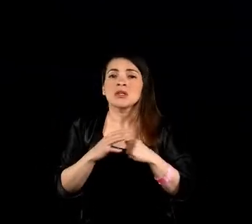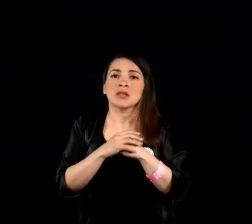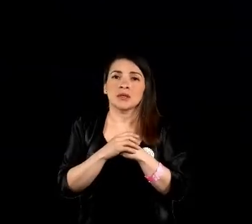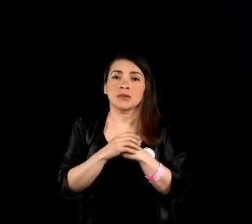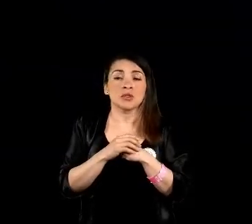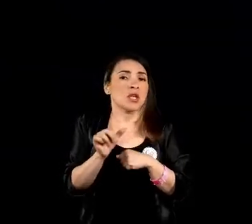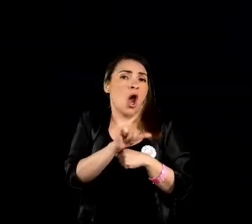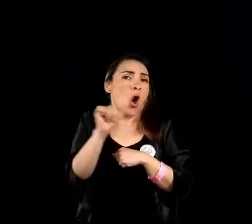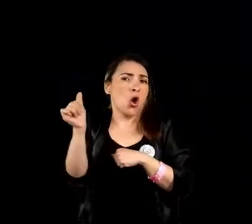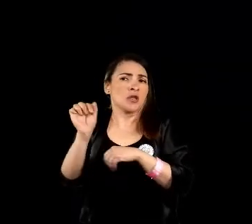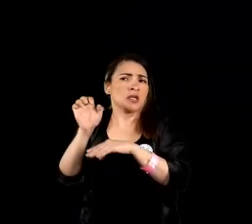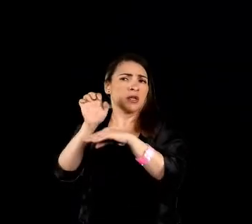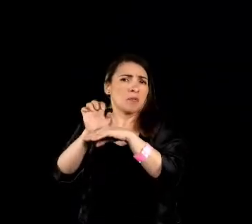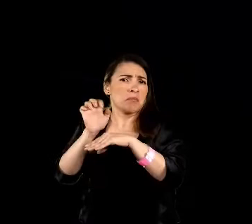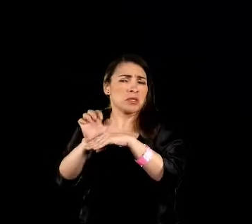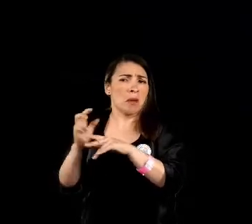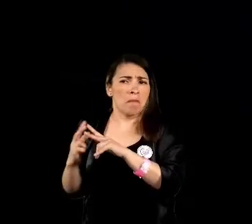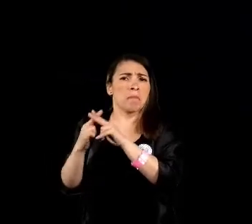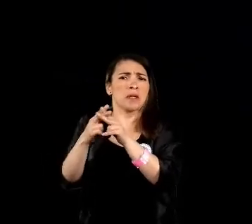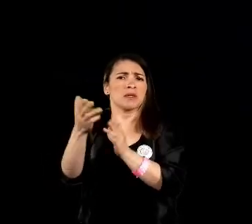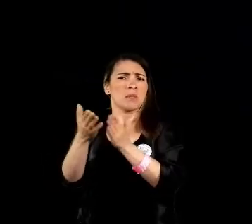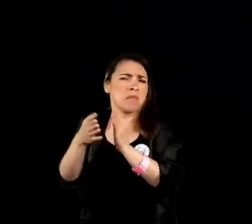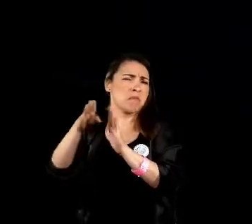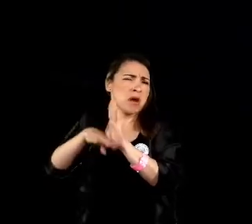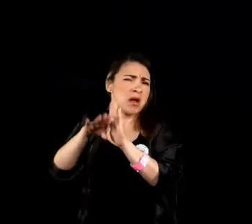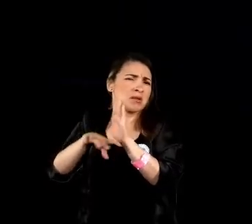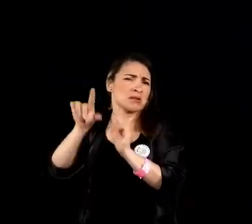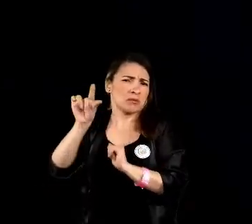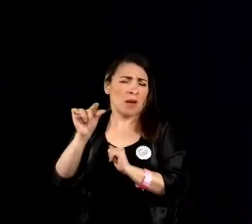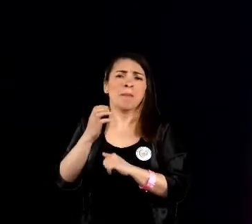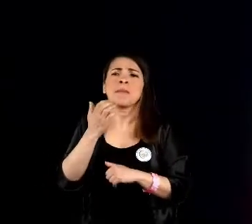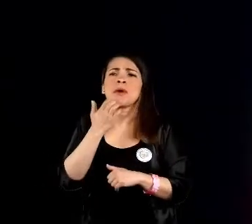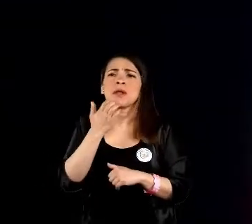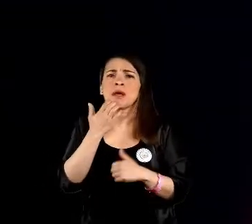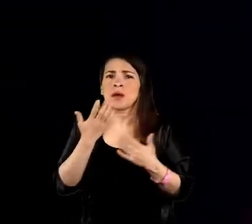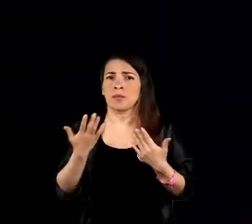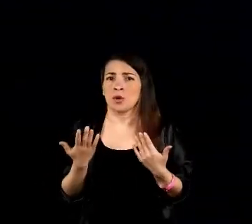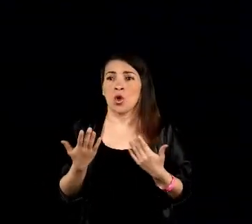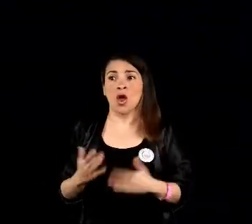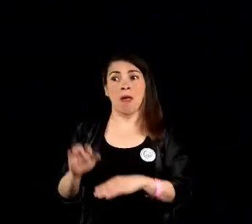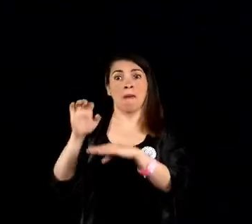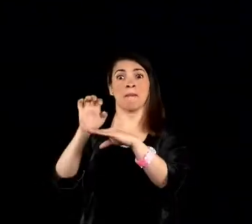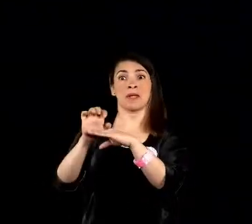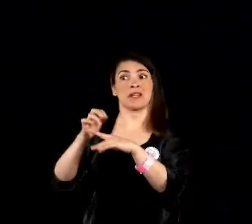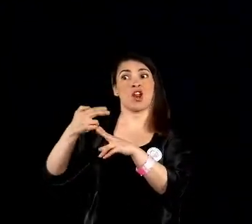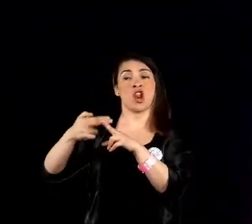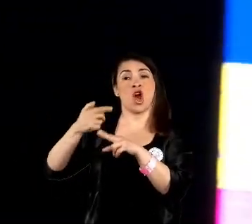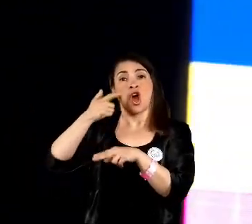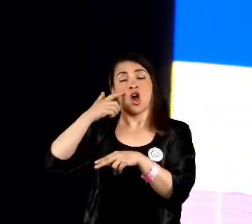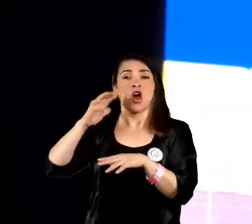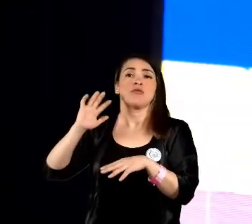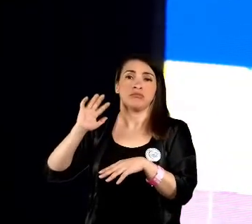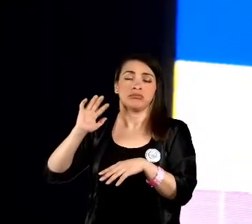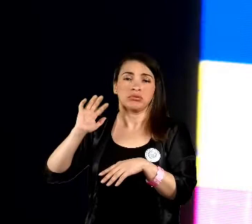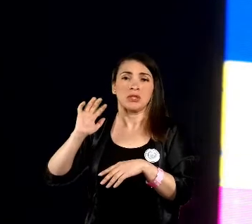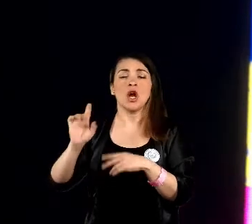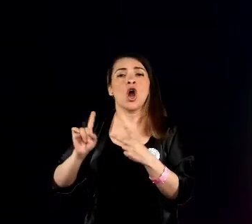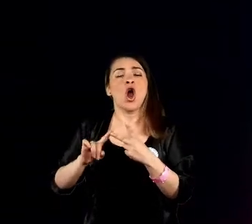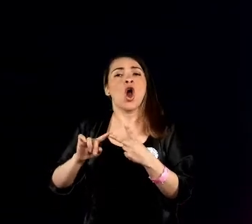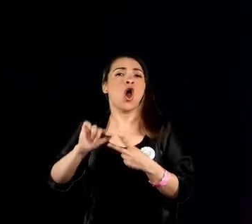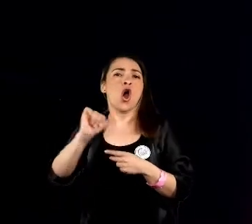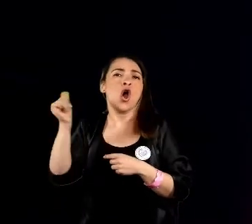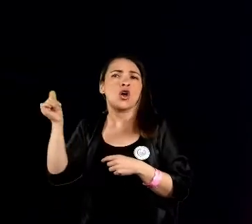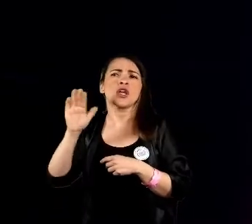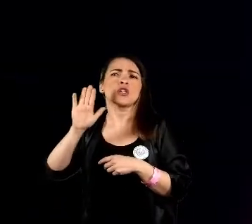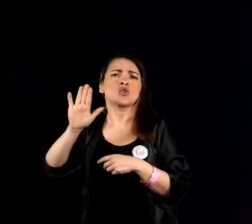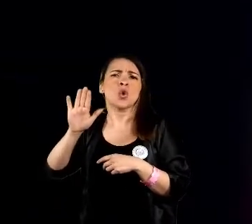más económicos que otras por todo no es lo mismo que contratar a global o a en xa para hacer un personaje que ir a contratar